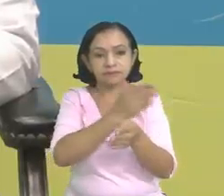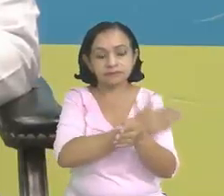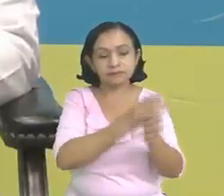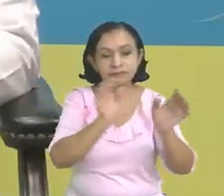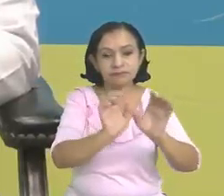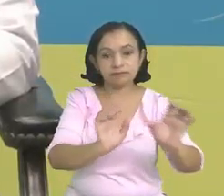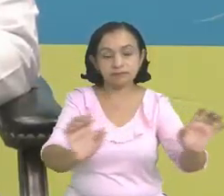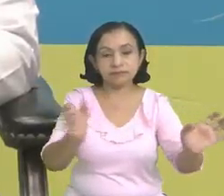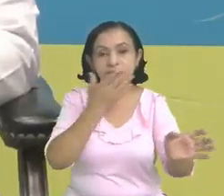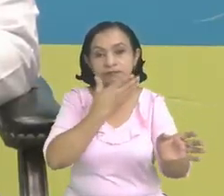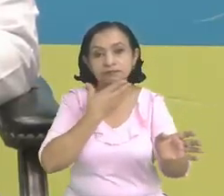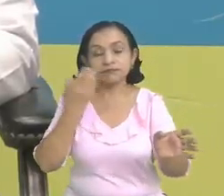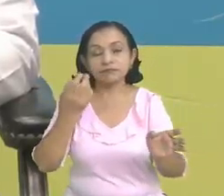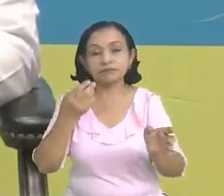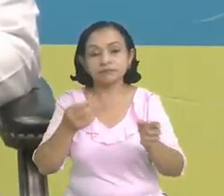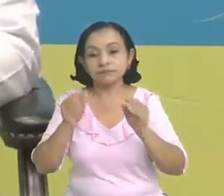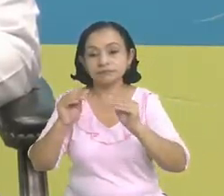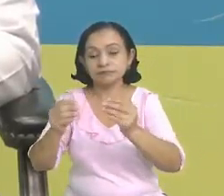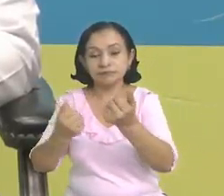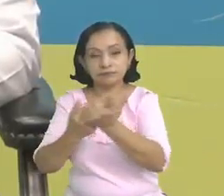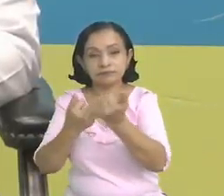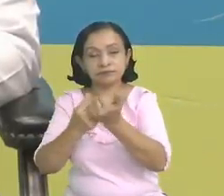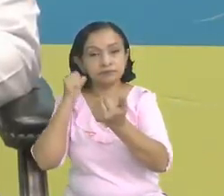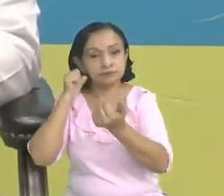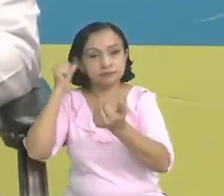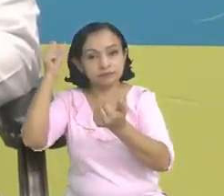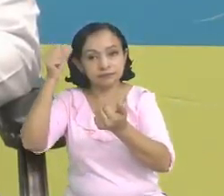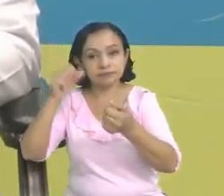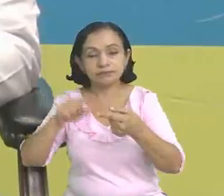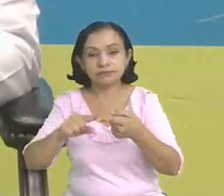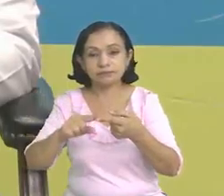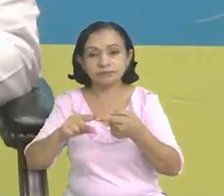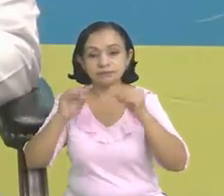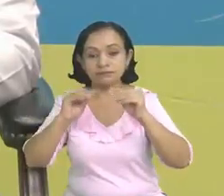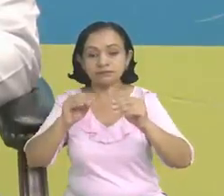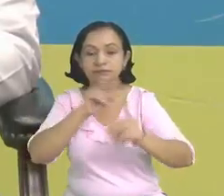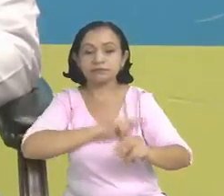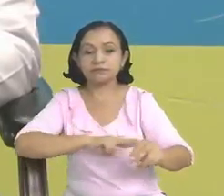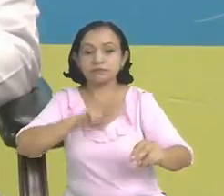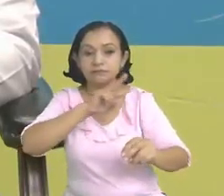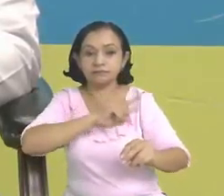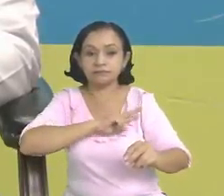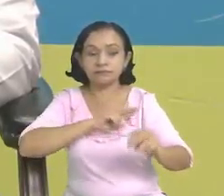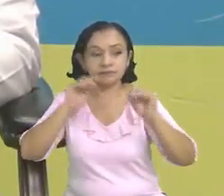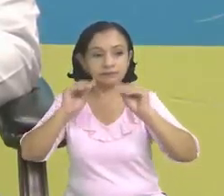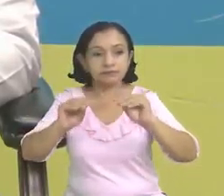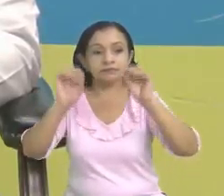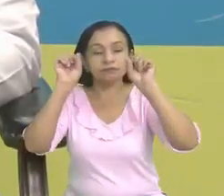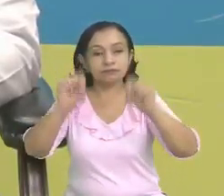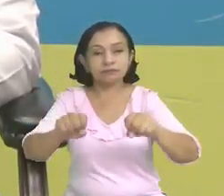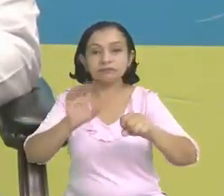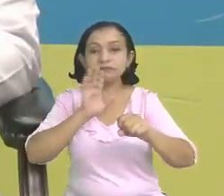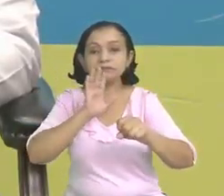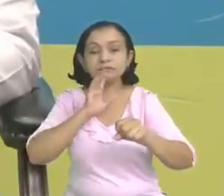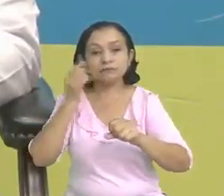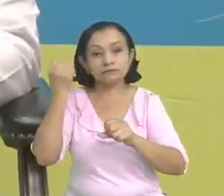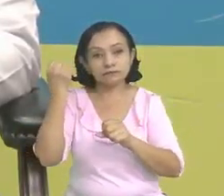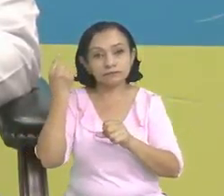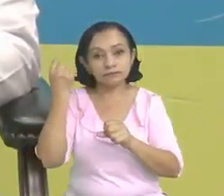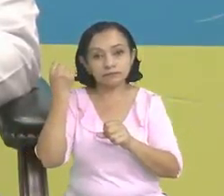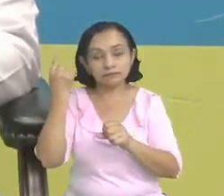niñez y la adolescencia, eso es lo que vamos a fortalecer como adultos. El inculcar valores, ¿verdad? Y que podamos discutir entendiendo de